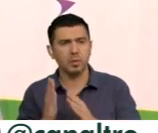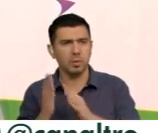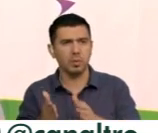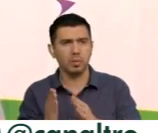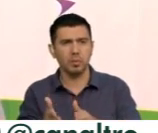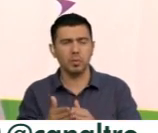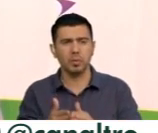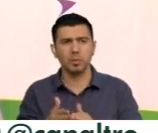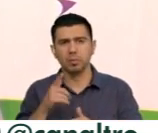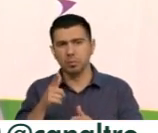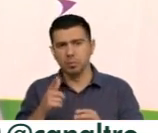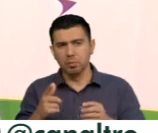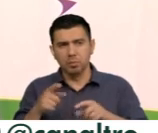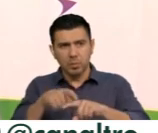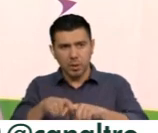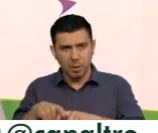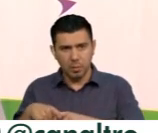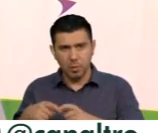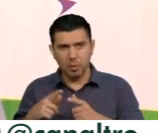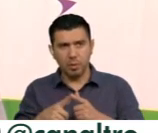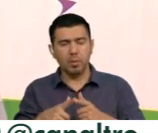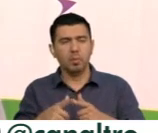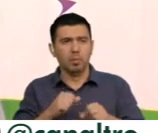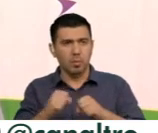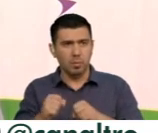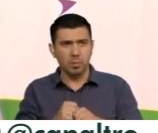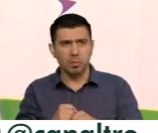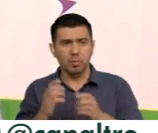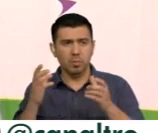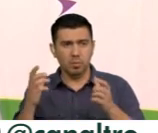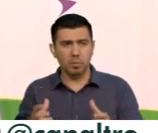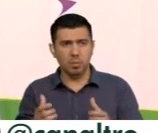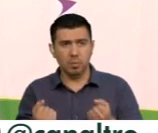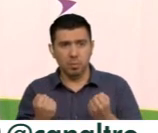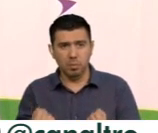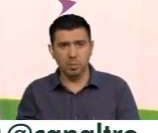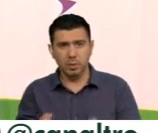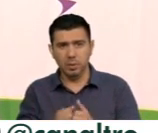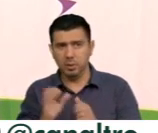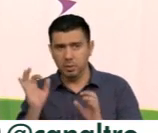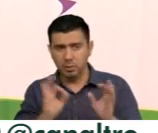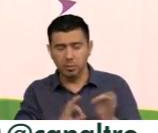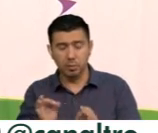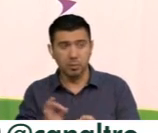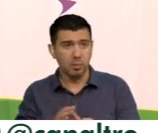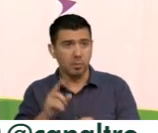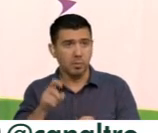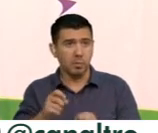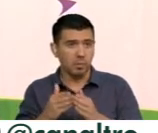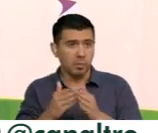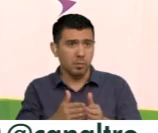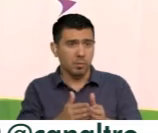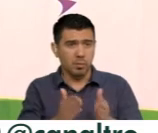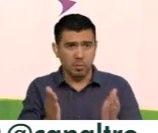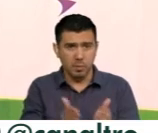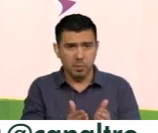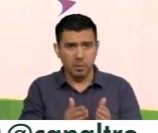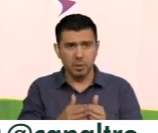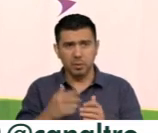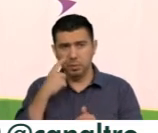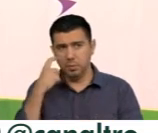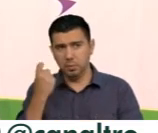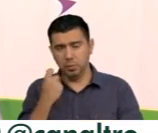en lo que son manejos de remolcadores, movimiento de carga pesada, que debe coexistir de manera ordenada con las embarcaciones menores. Y es lo que buscamos. Lo que